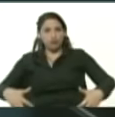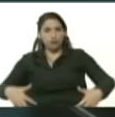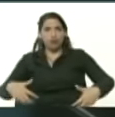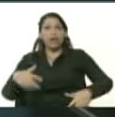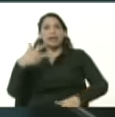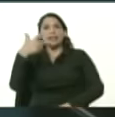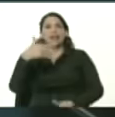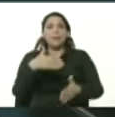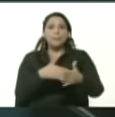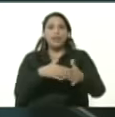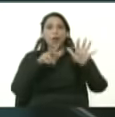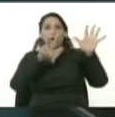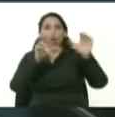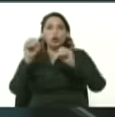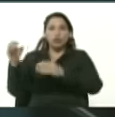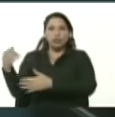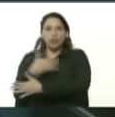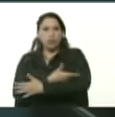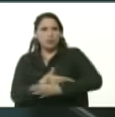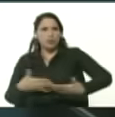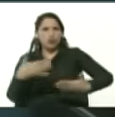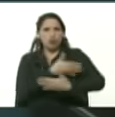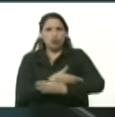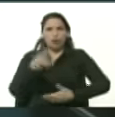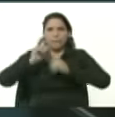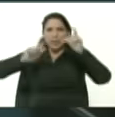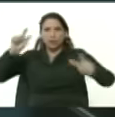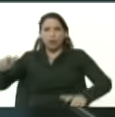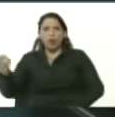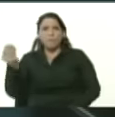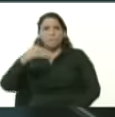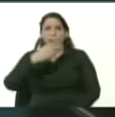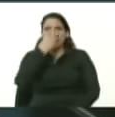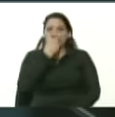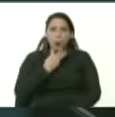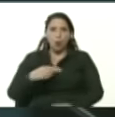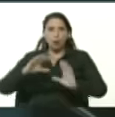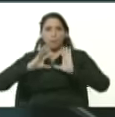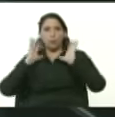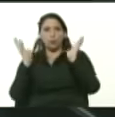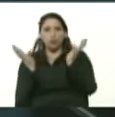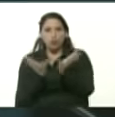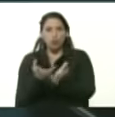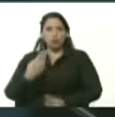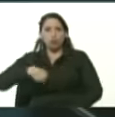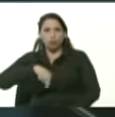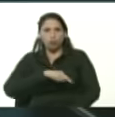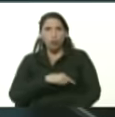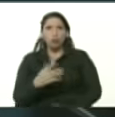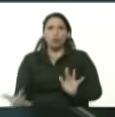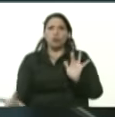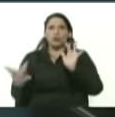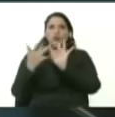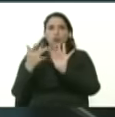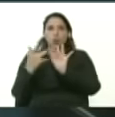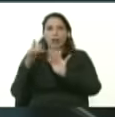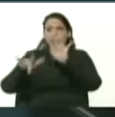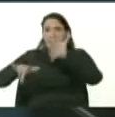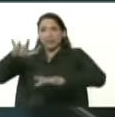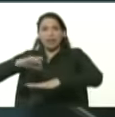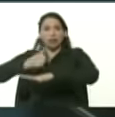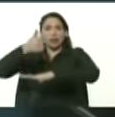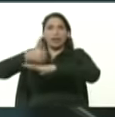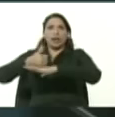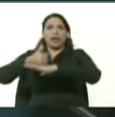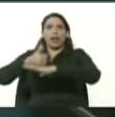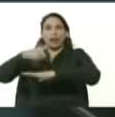millones de personas más pobres del mundo. Coincidimos con el secretario general de esta organización,